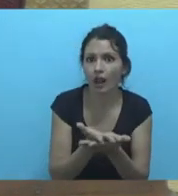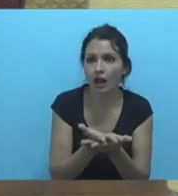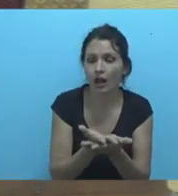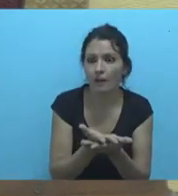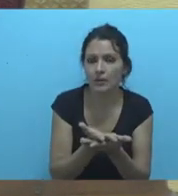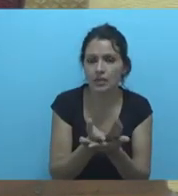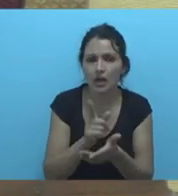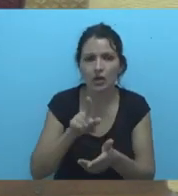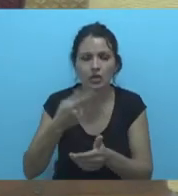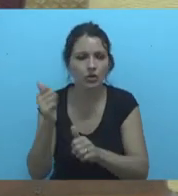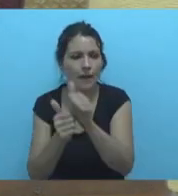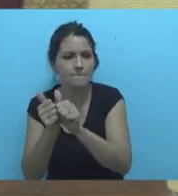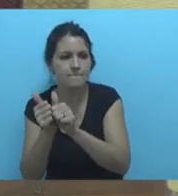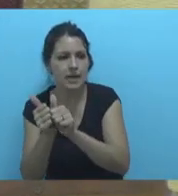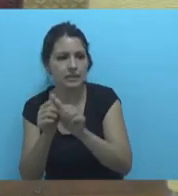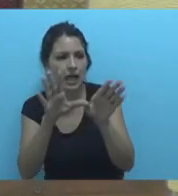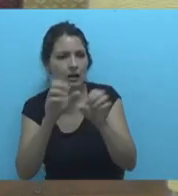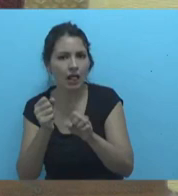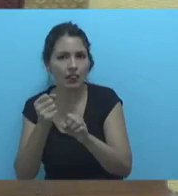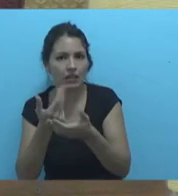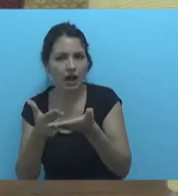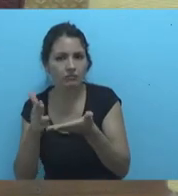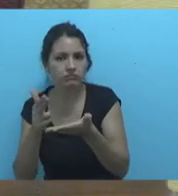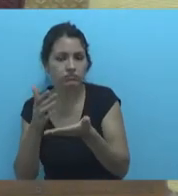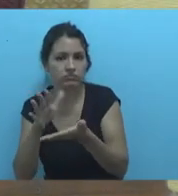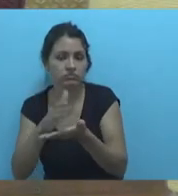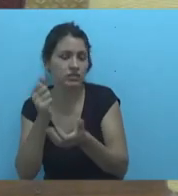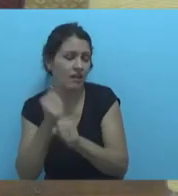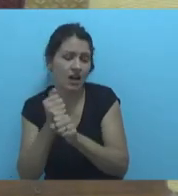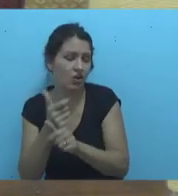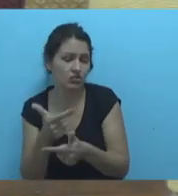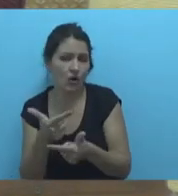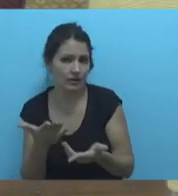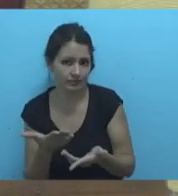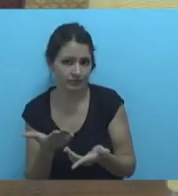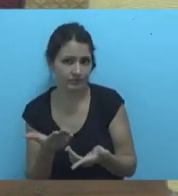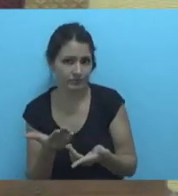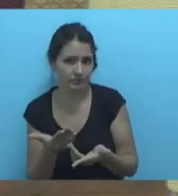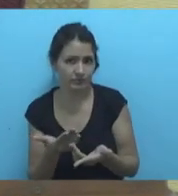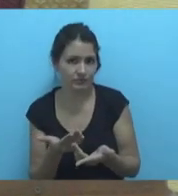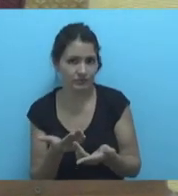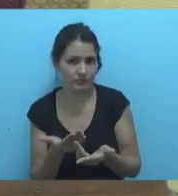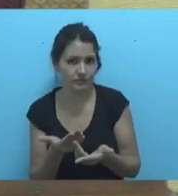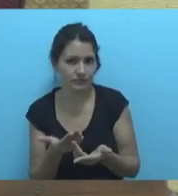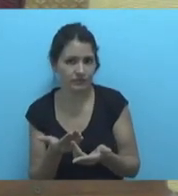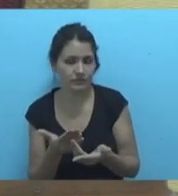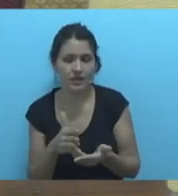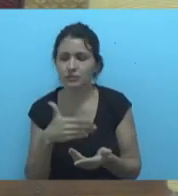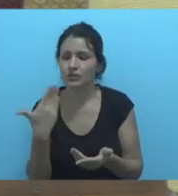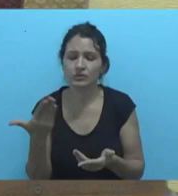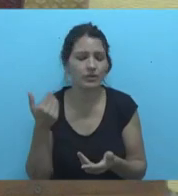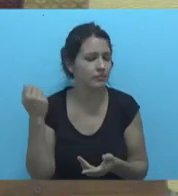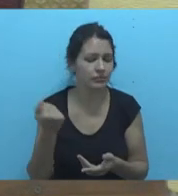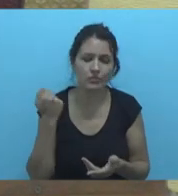Y efectivamente estas cuestiones que están sucediendo hoy parecen más de la década del 90 que del tercer milenio. Por eso es imprescindible,